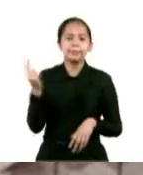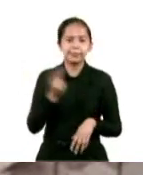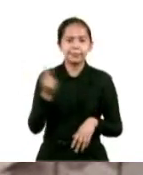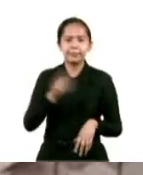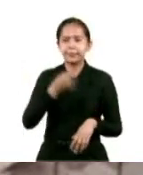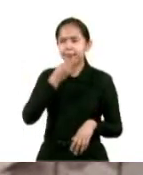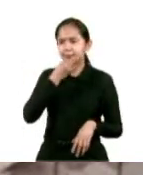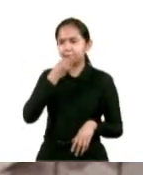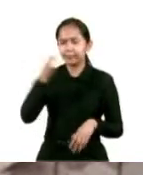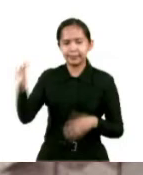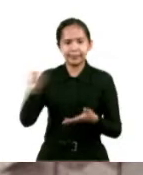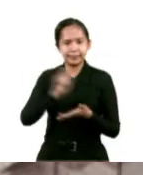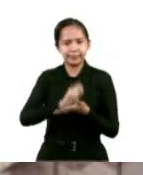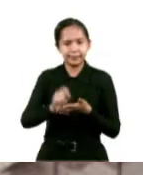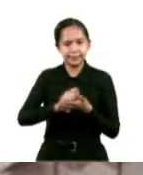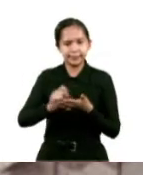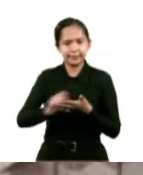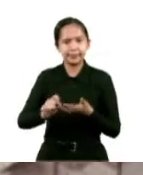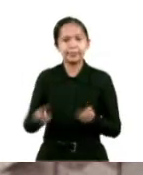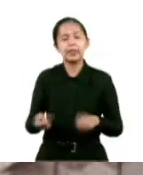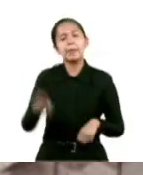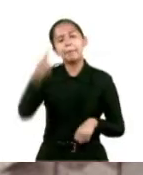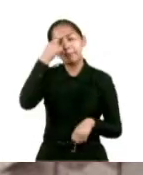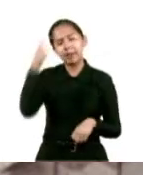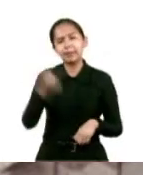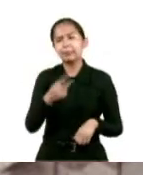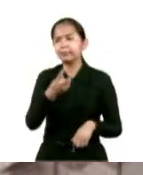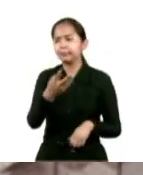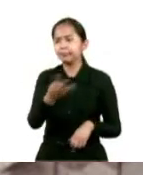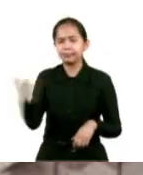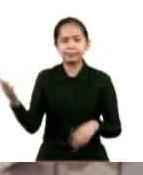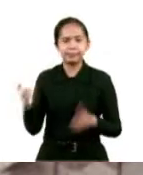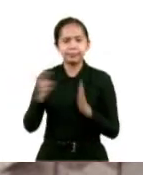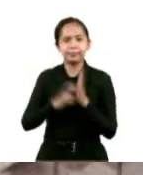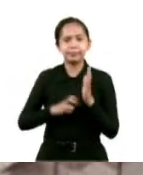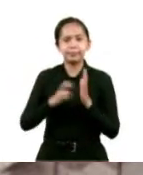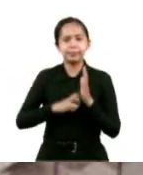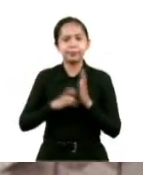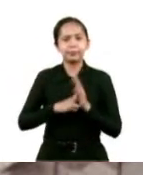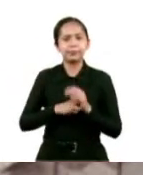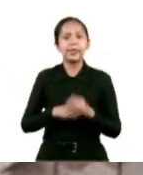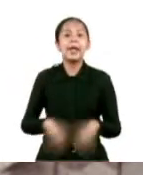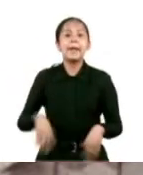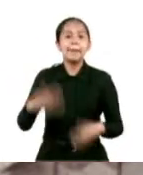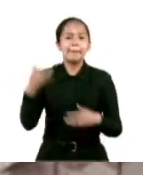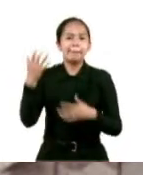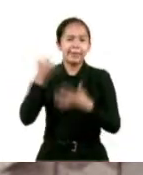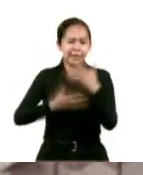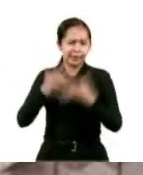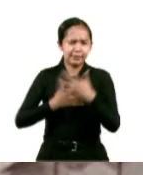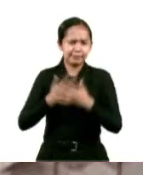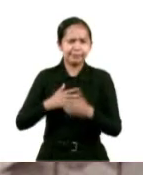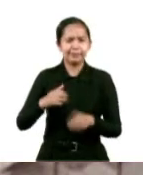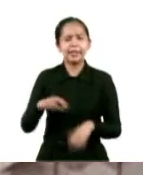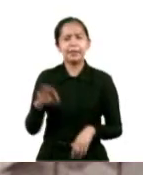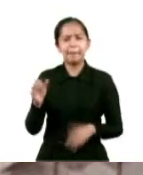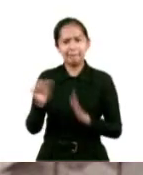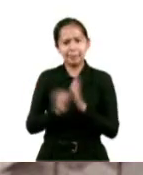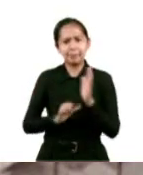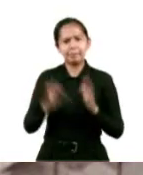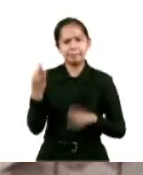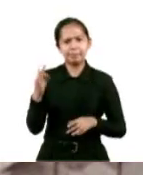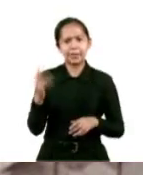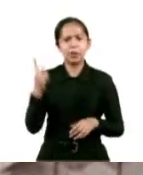por escrito a fin de que proceda a corregirlas. El 15 de febrero del